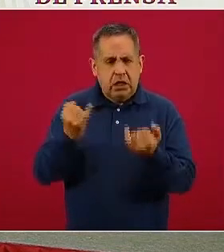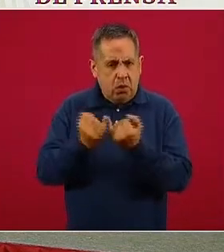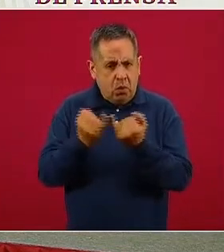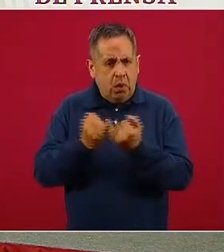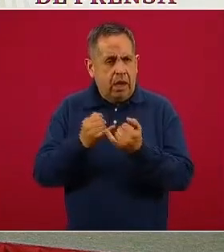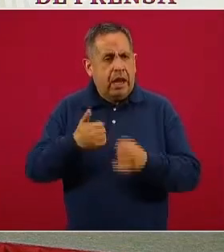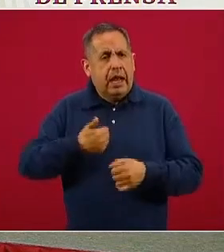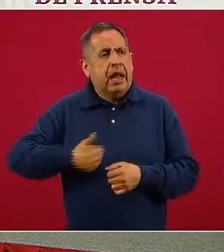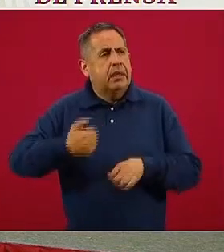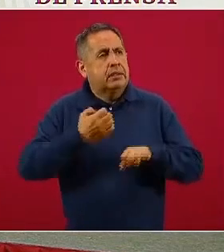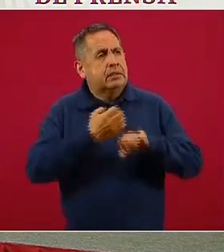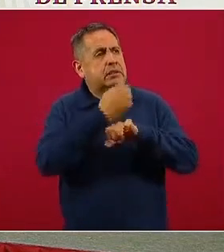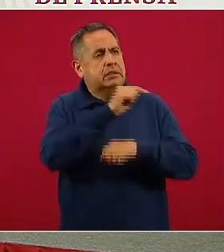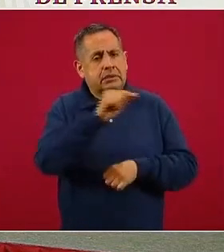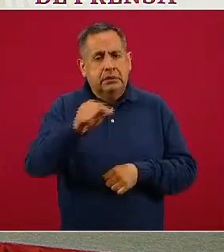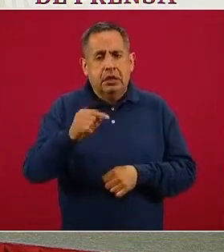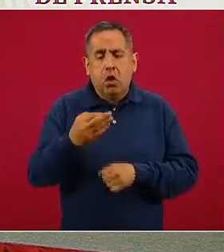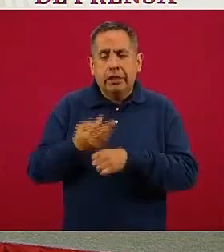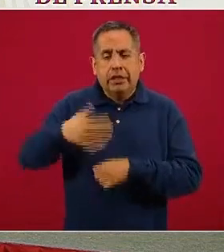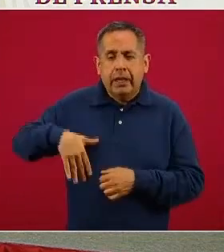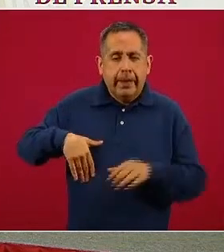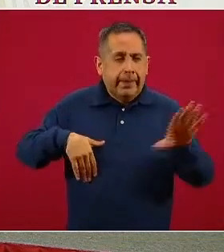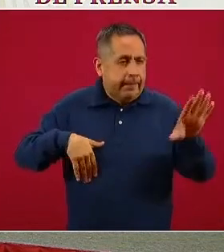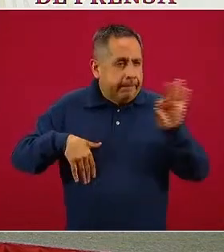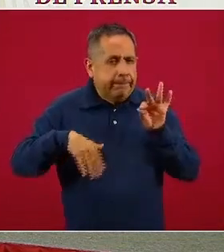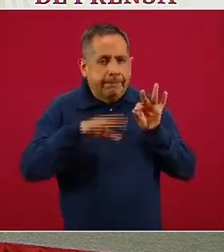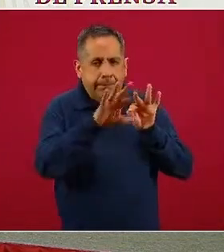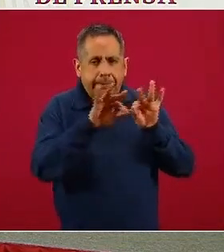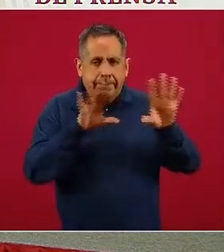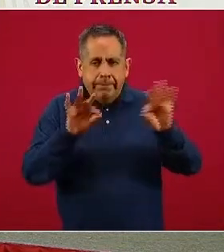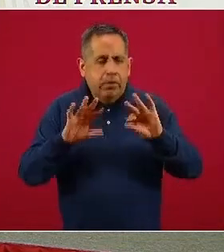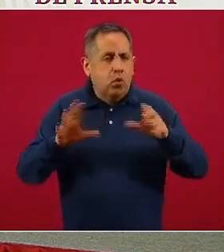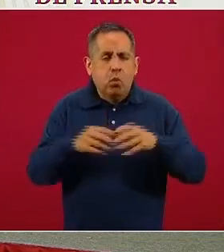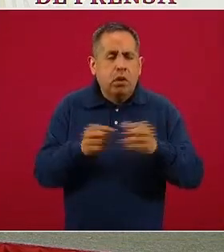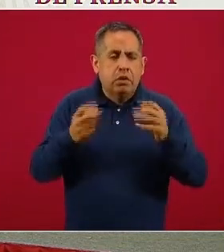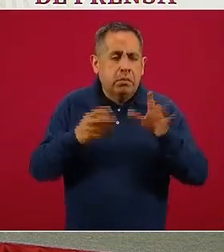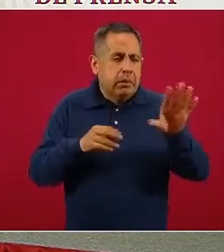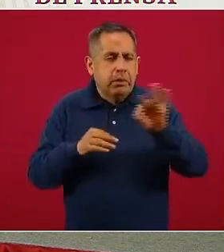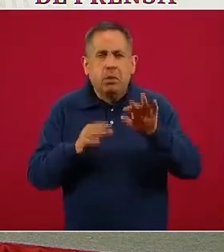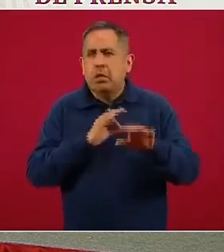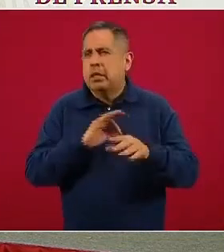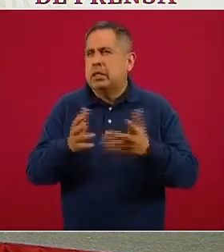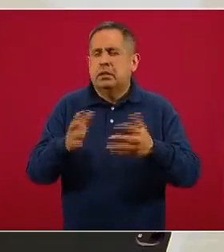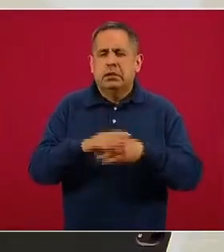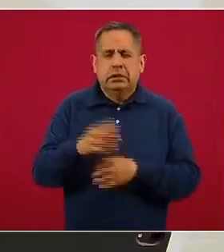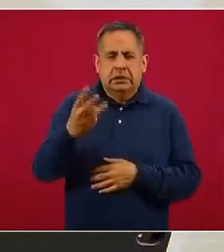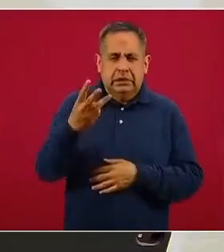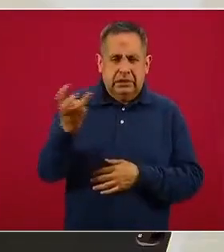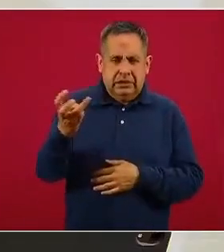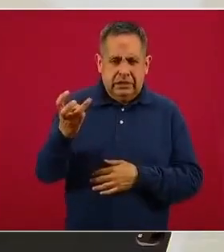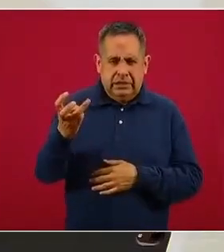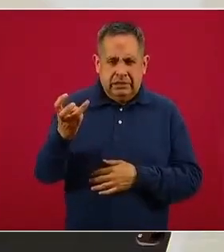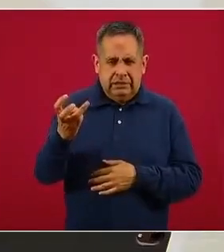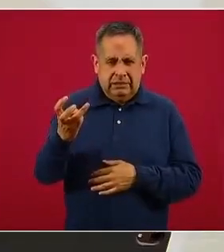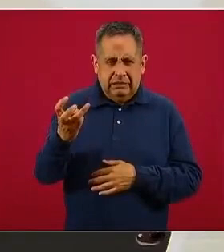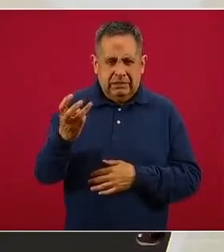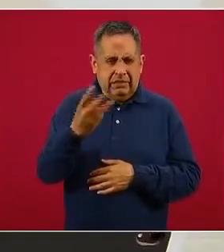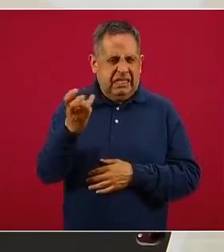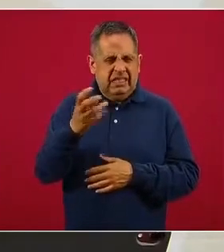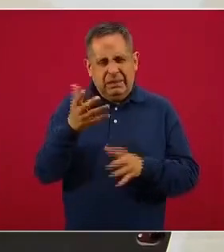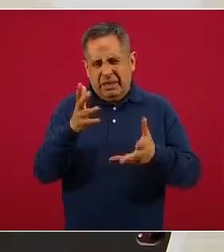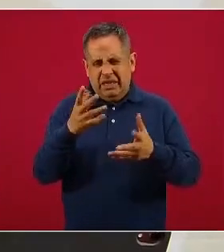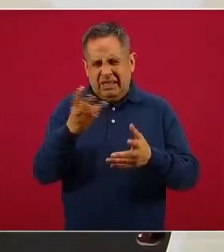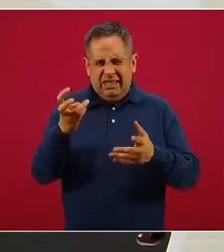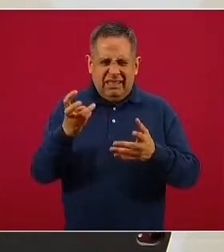esta preselección, yo no tengo el número exacto, pero más o menos son de las 300